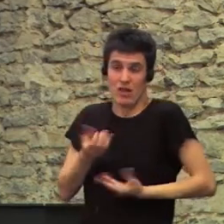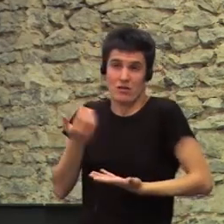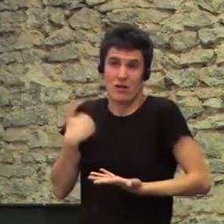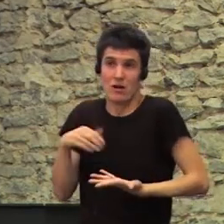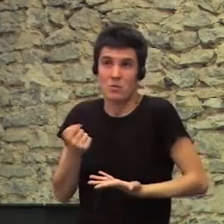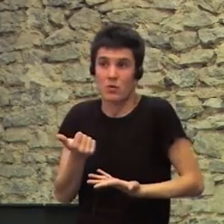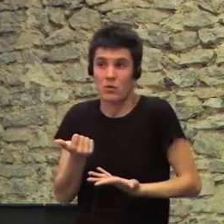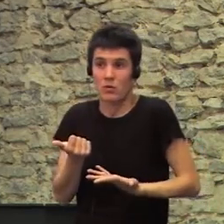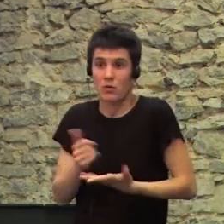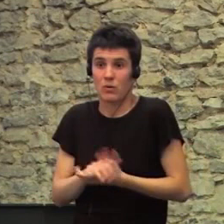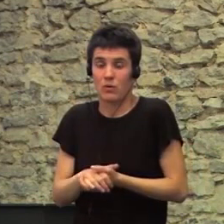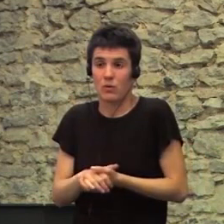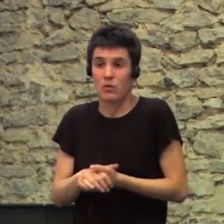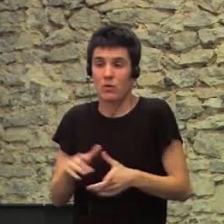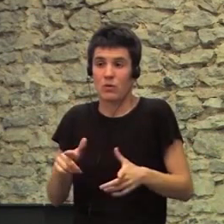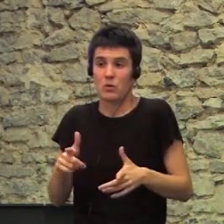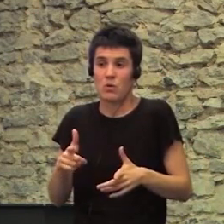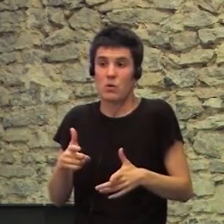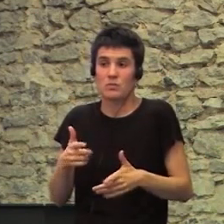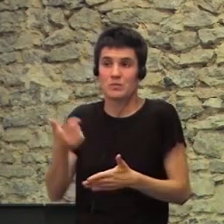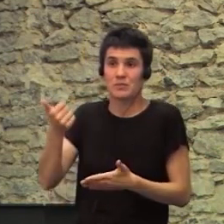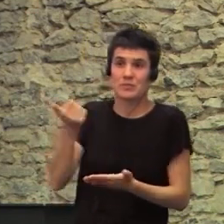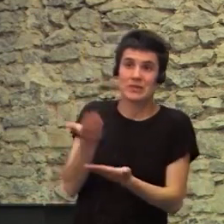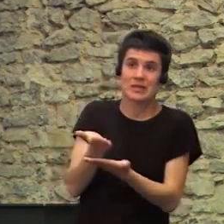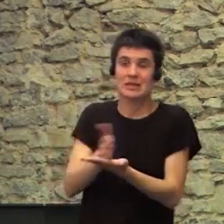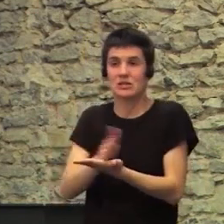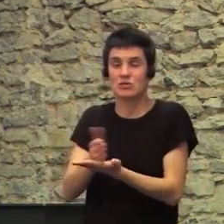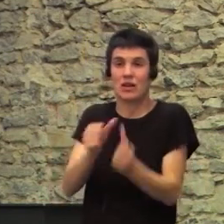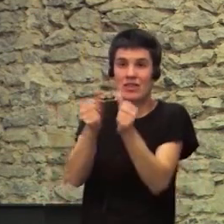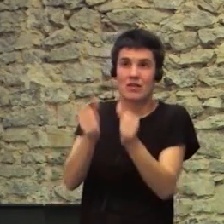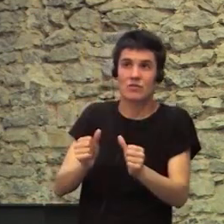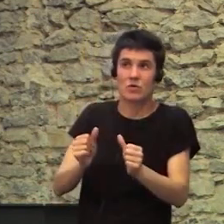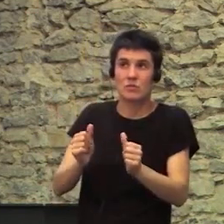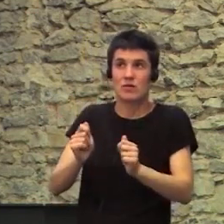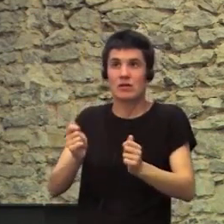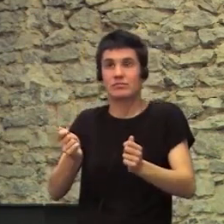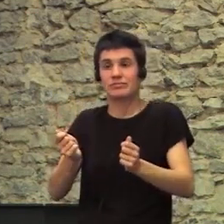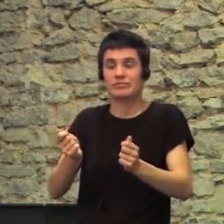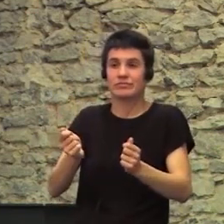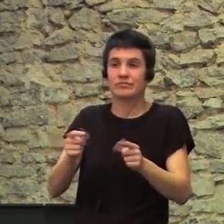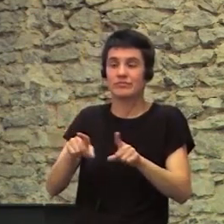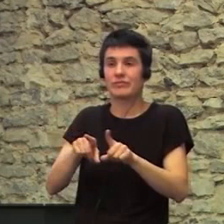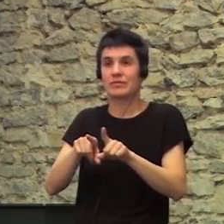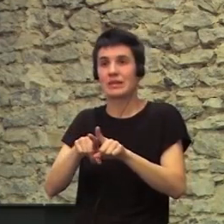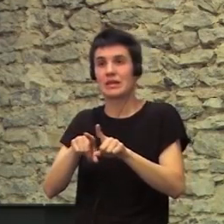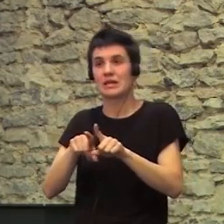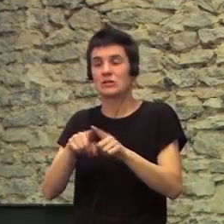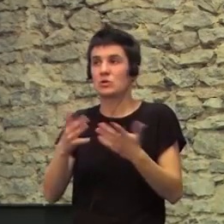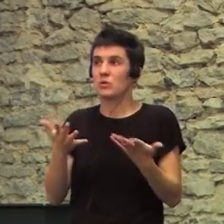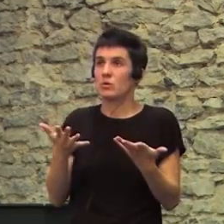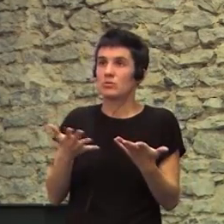lo que supone tener una forma de intersexualidad. Realmente, digamos, es como la raíz. De la raíz de todo lo que